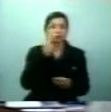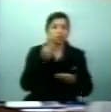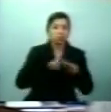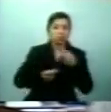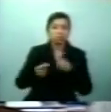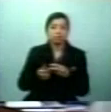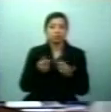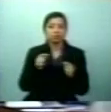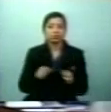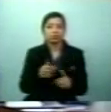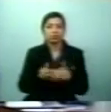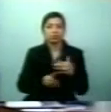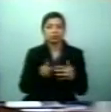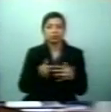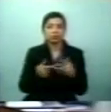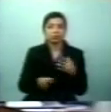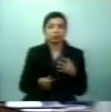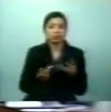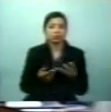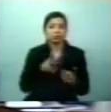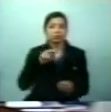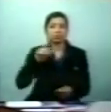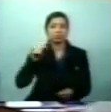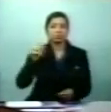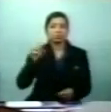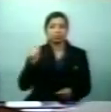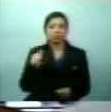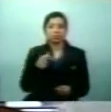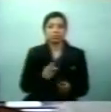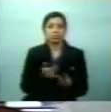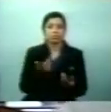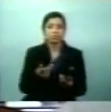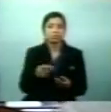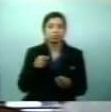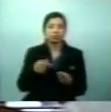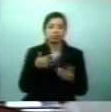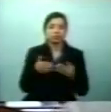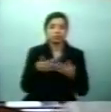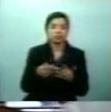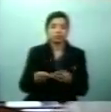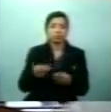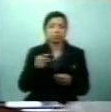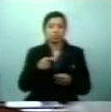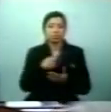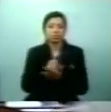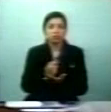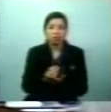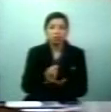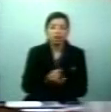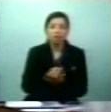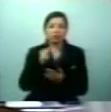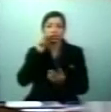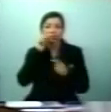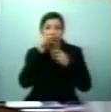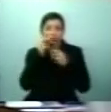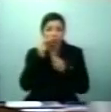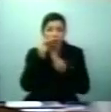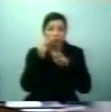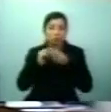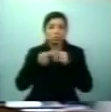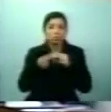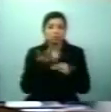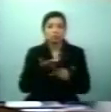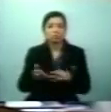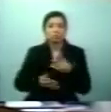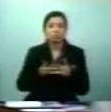acceso inmediato para la melaza y para dulces, chocolates y confites, entre otros, lo que representará un ahorro